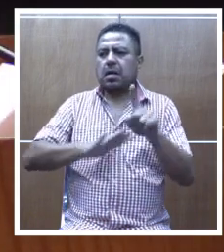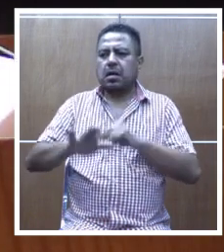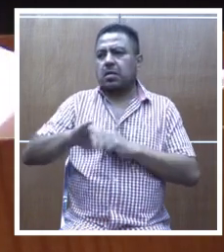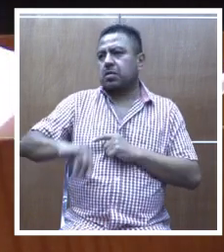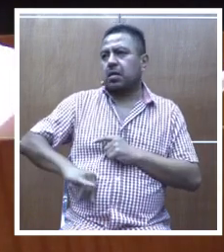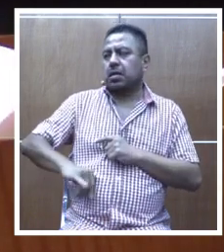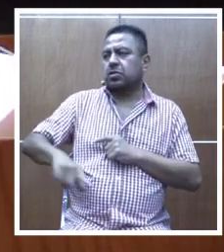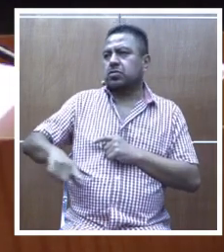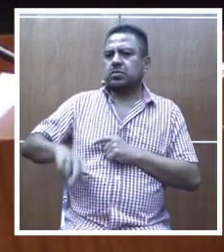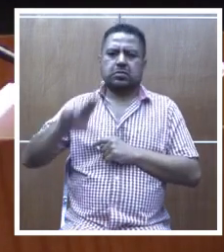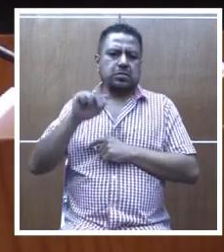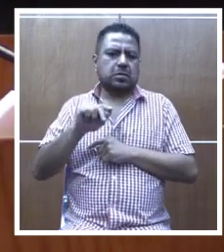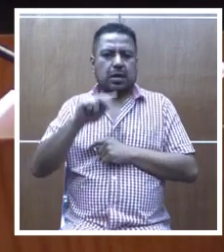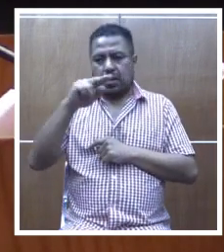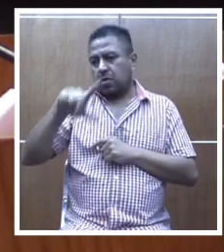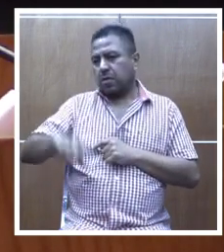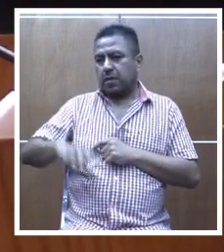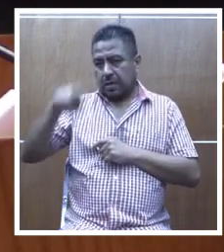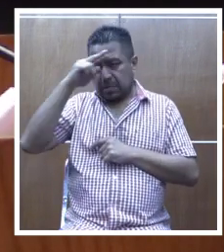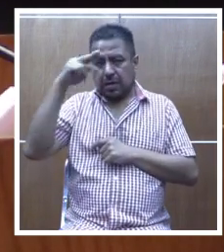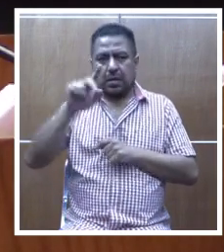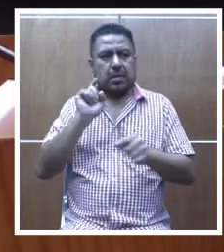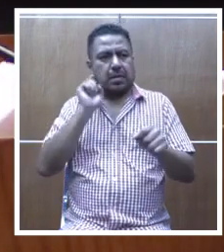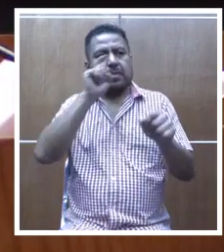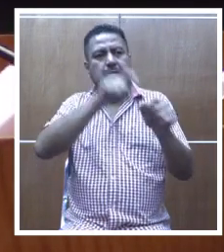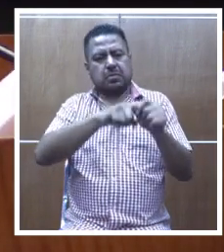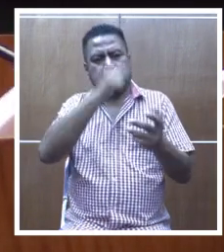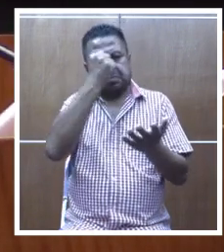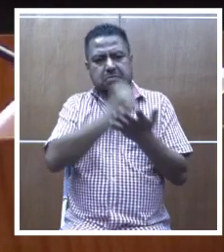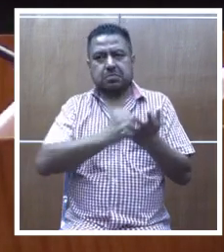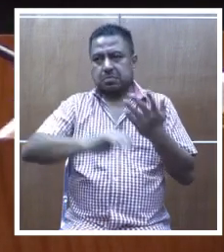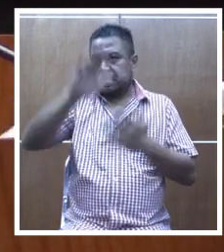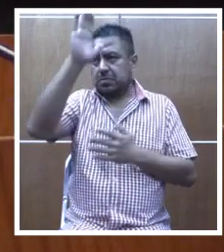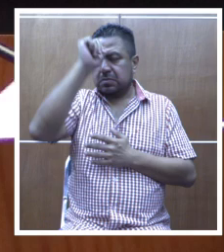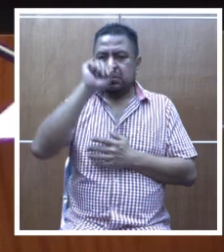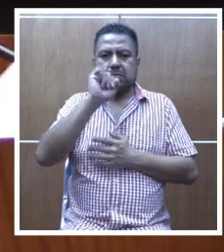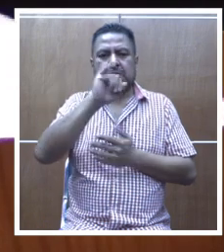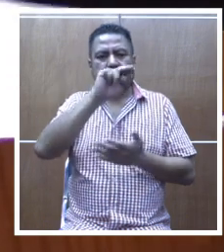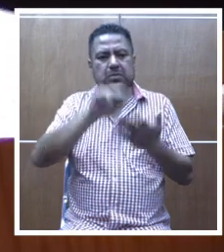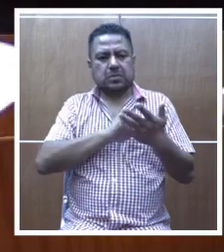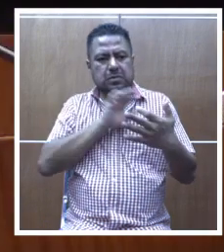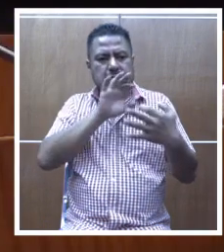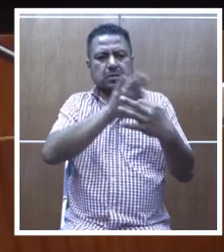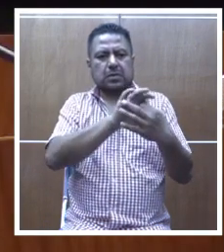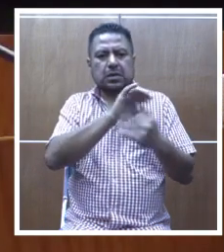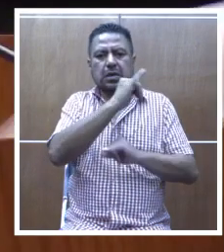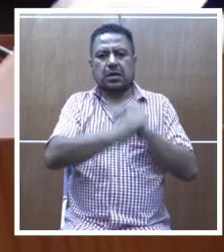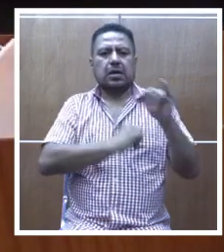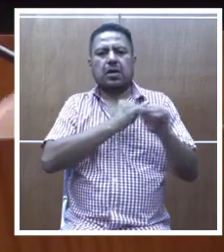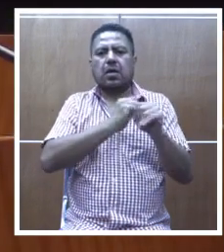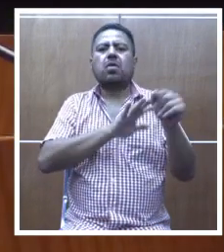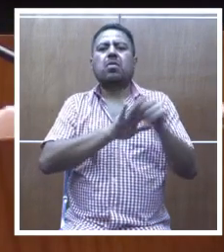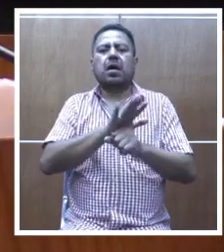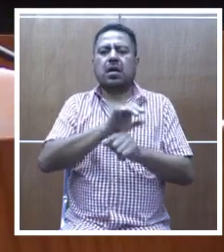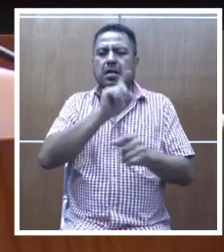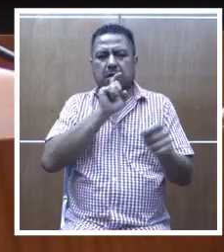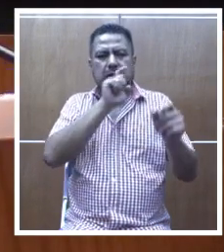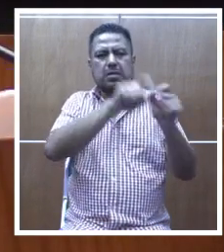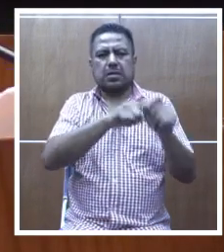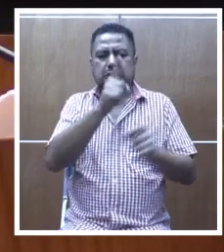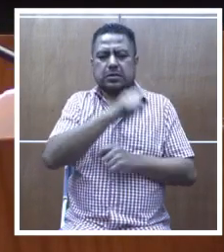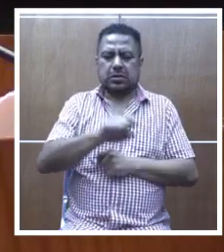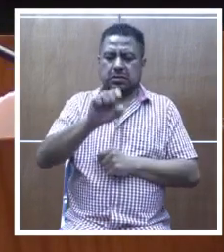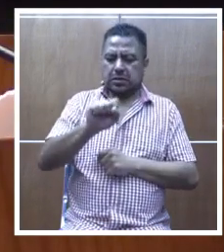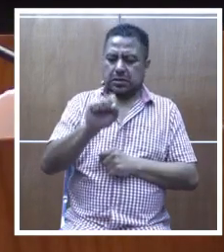público. El Estado mexicano ha suscrito y ratificado diversos convenios internacionales, entre ellos el Convenio